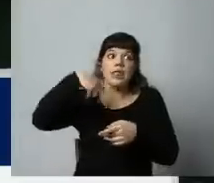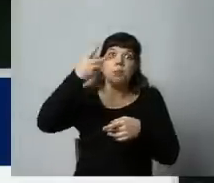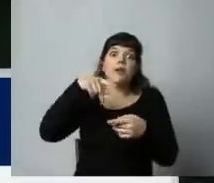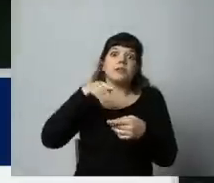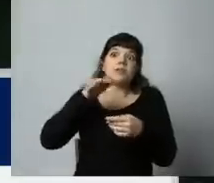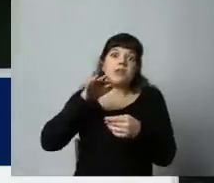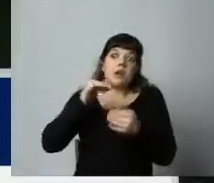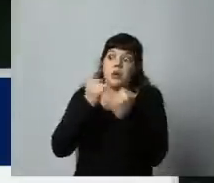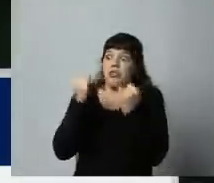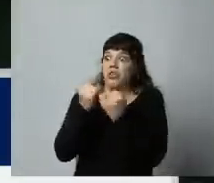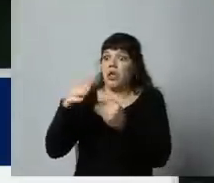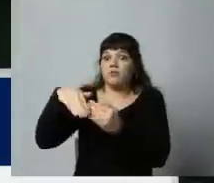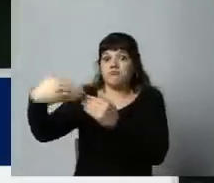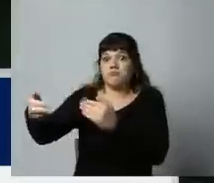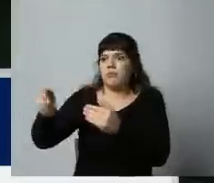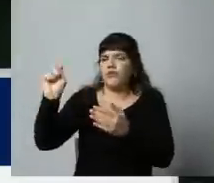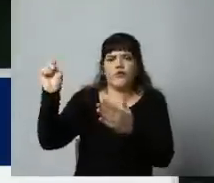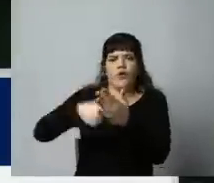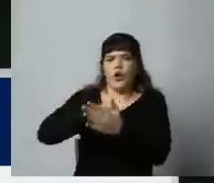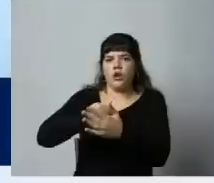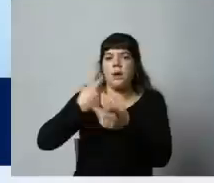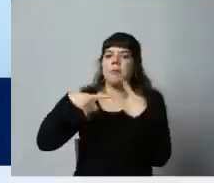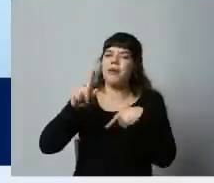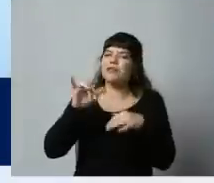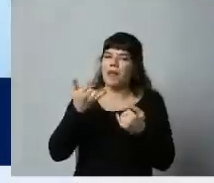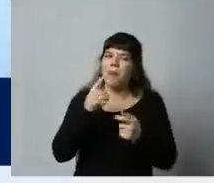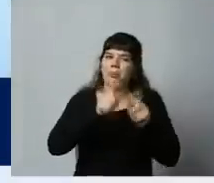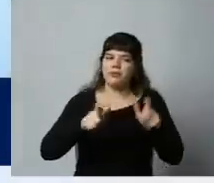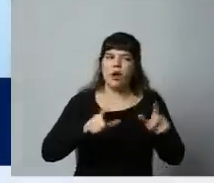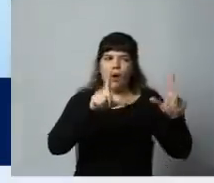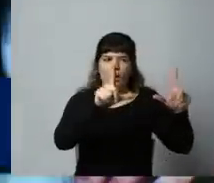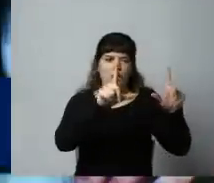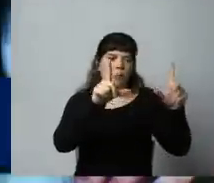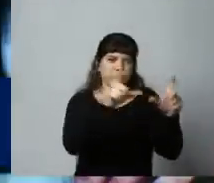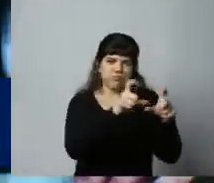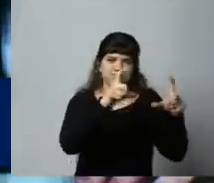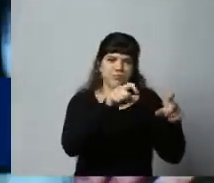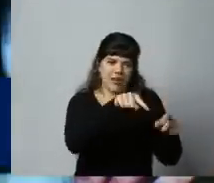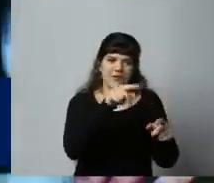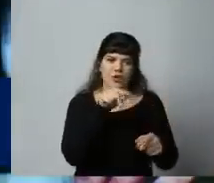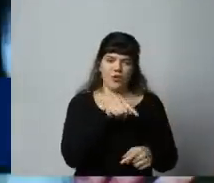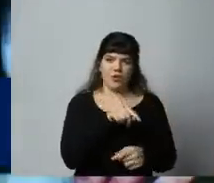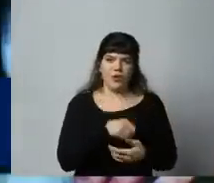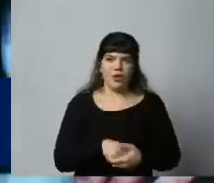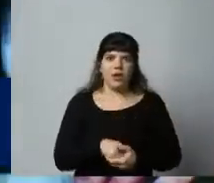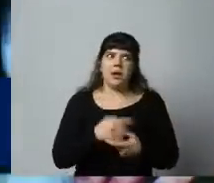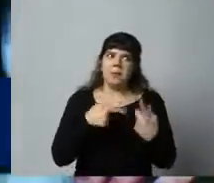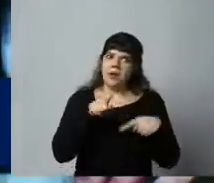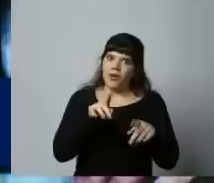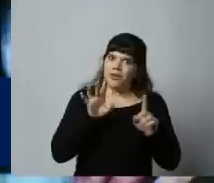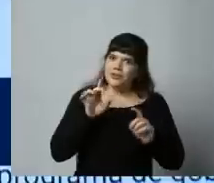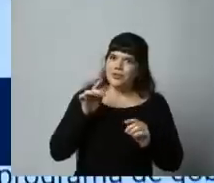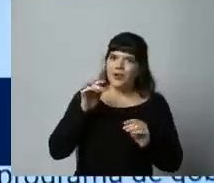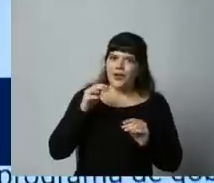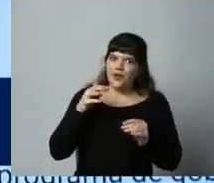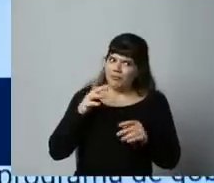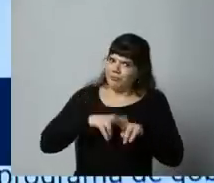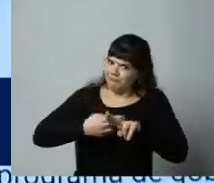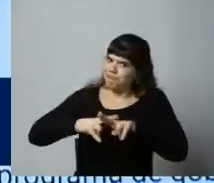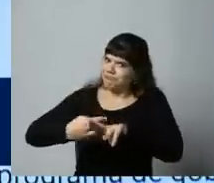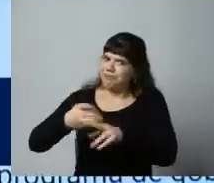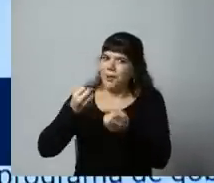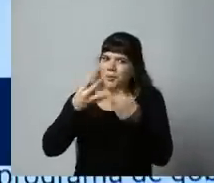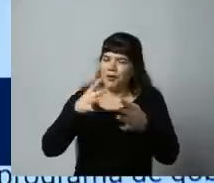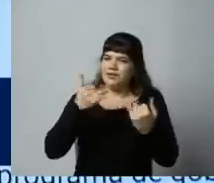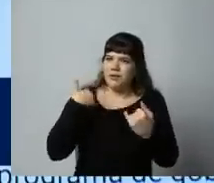borró Hace unos días la borró Pero hay capturas de pantalla igual es una hay una cierta tendencia recuerdo hace pocos días que hablábamos